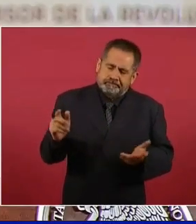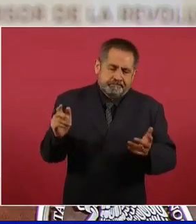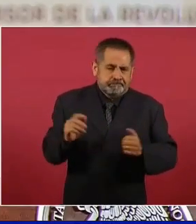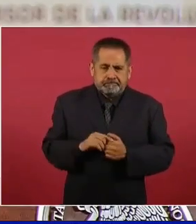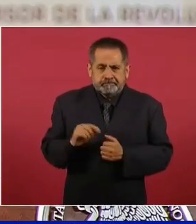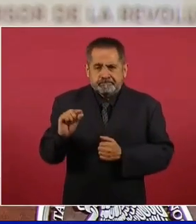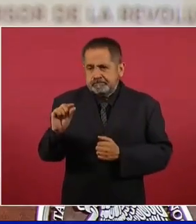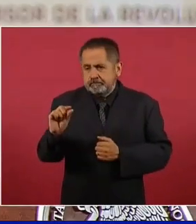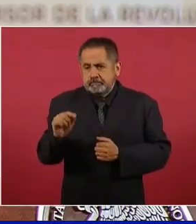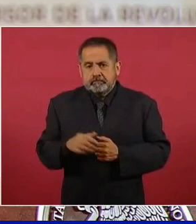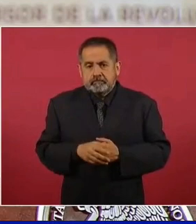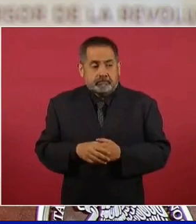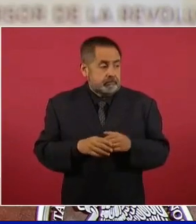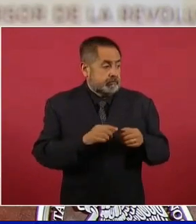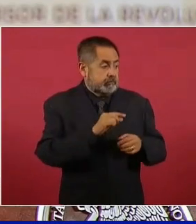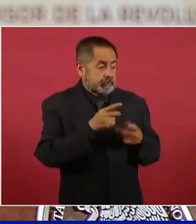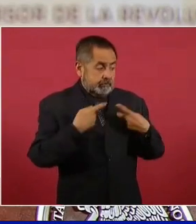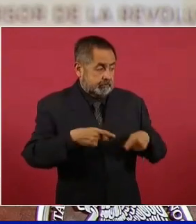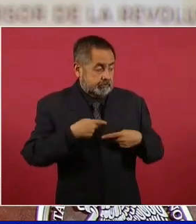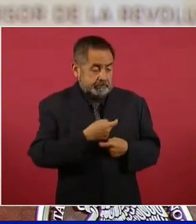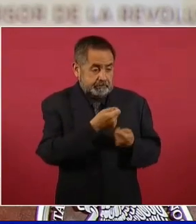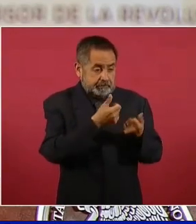y pocos tienen mucho.